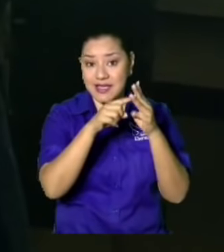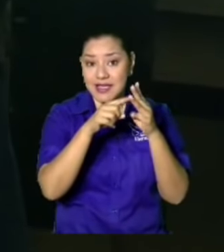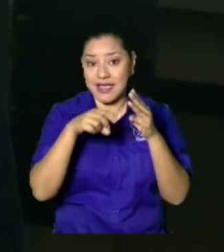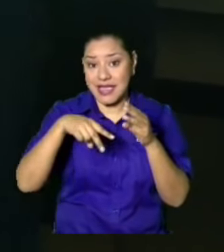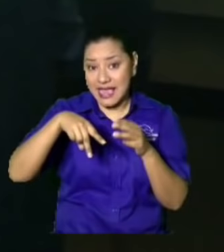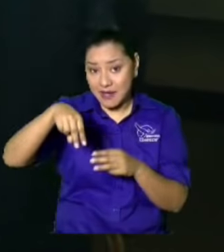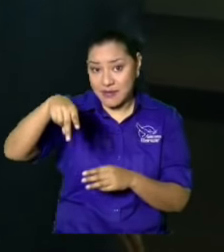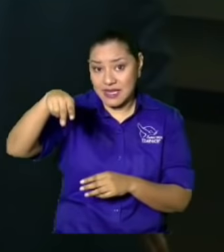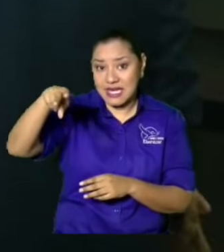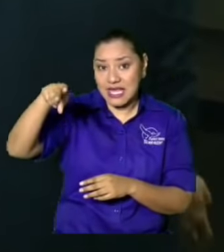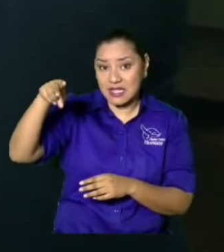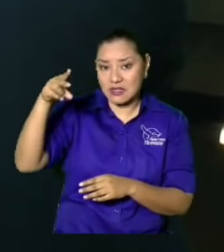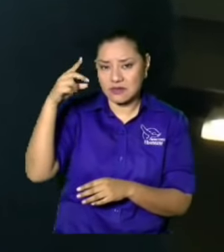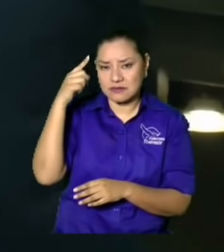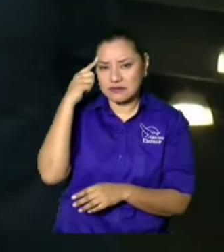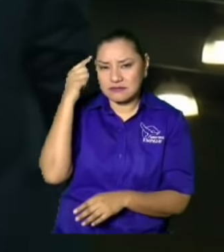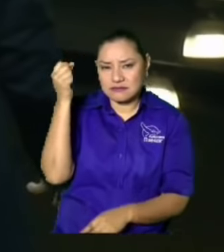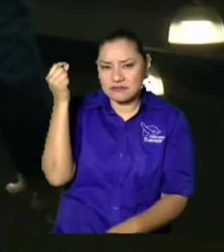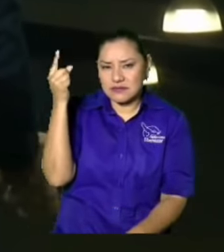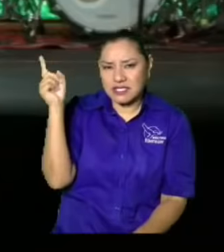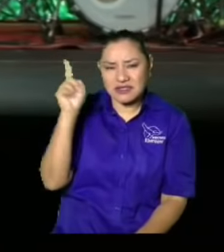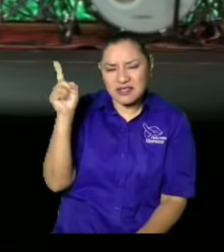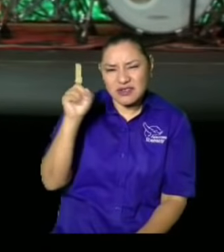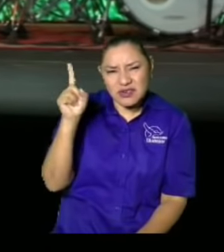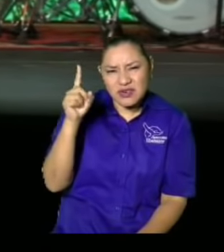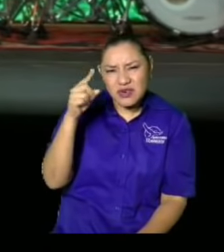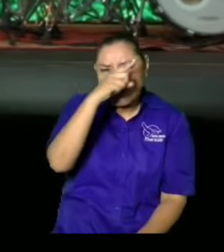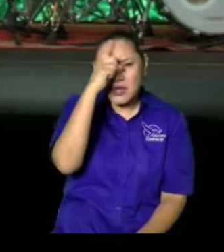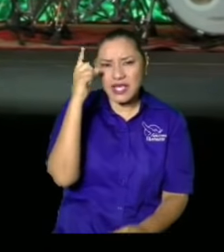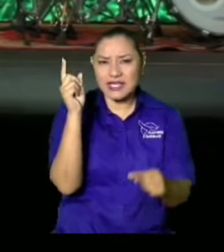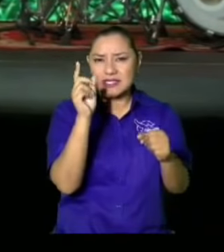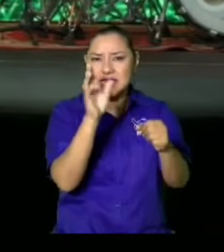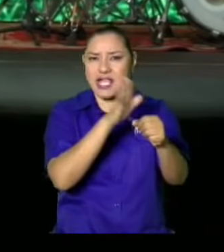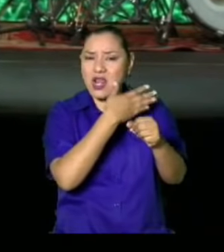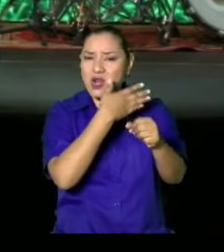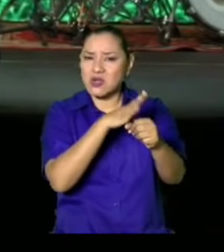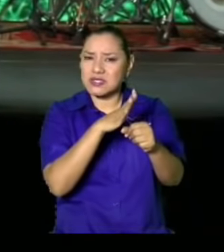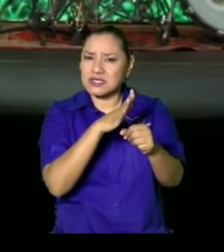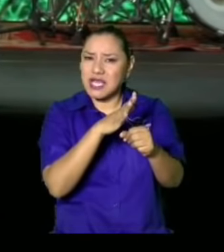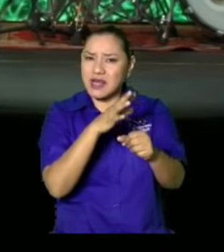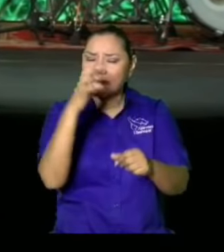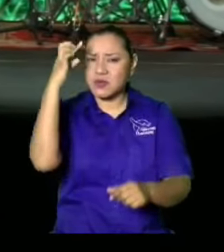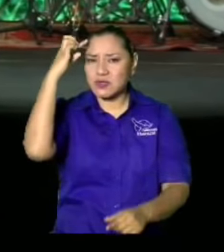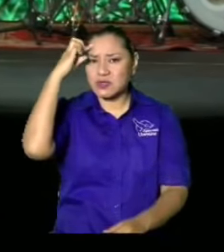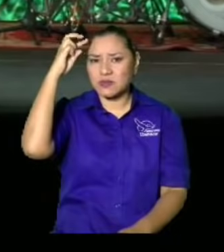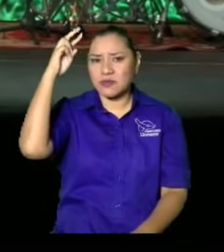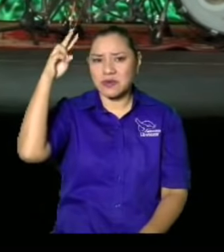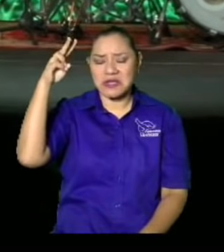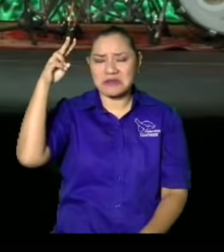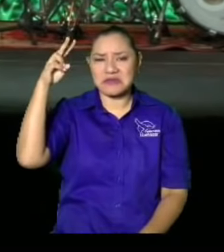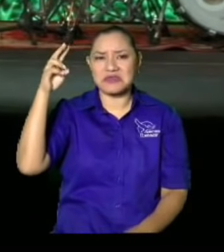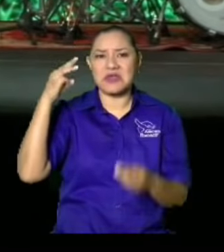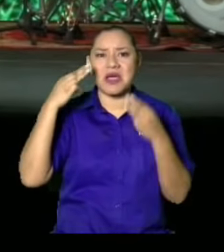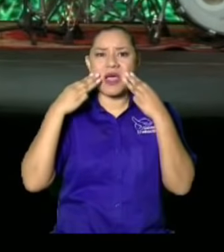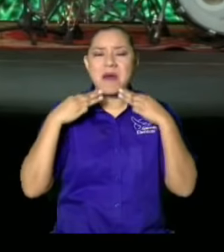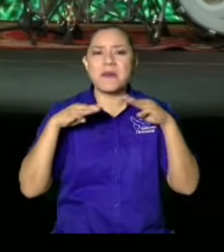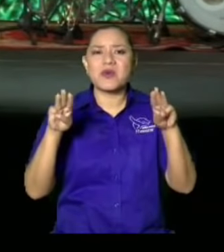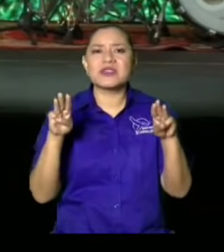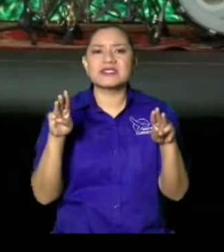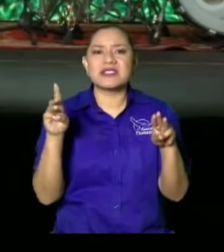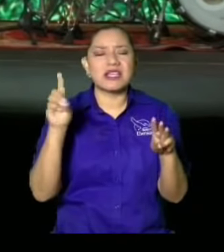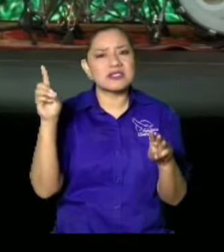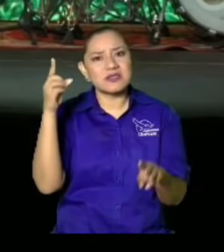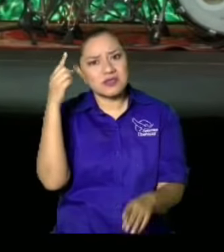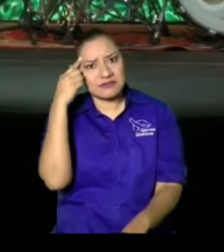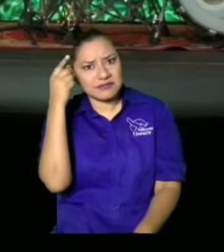No entendieron lo que decían los libros, los salmos, los profetas, Moisés. Entonces, ¿sabe qué tuvo que hacer